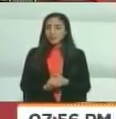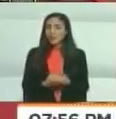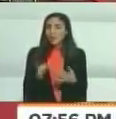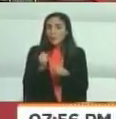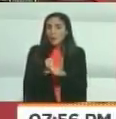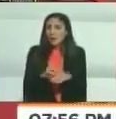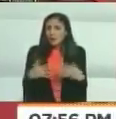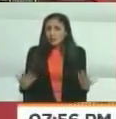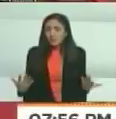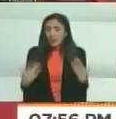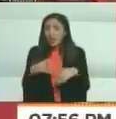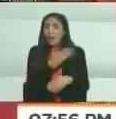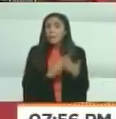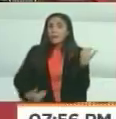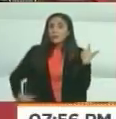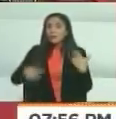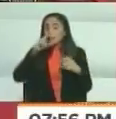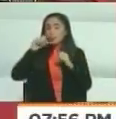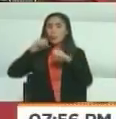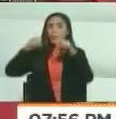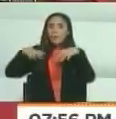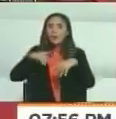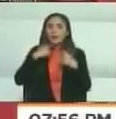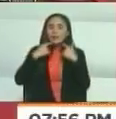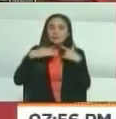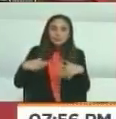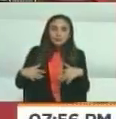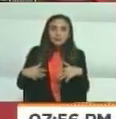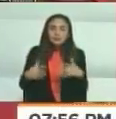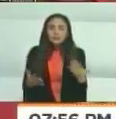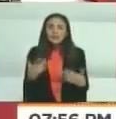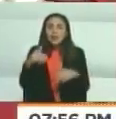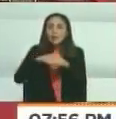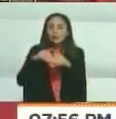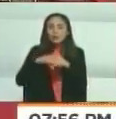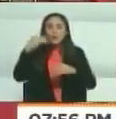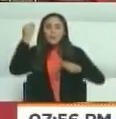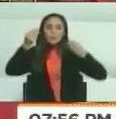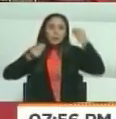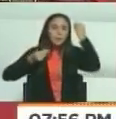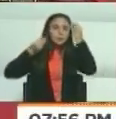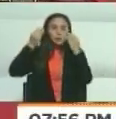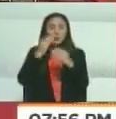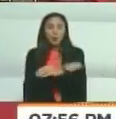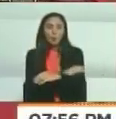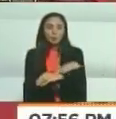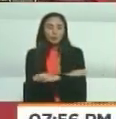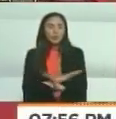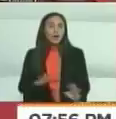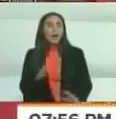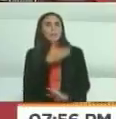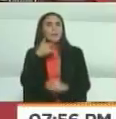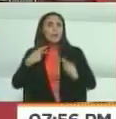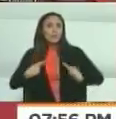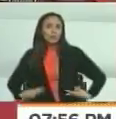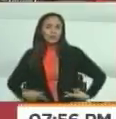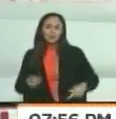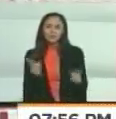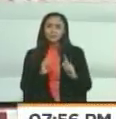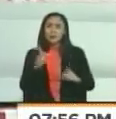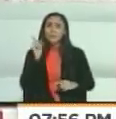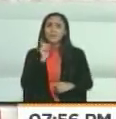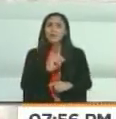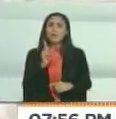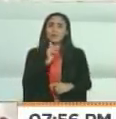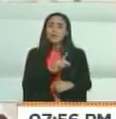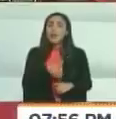esperando que Nicolás perdiera las elecciones de ahorita, pensando que con los escuálidos van a vivir mejor, pónganse a creer. Algunos